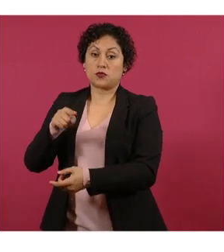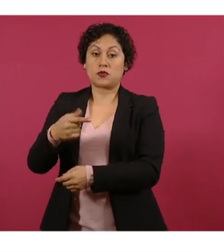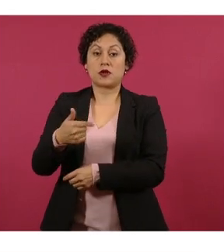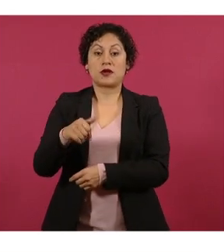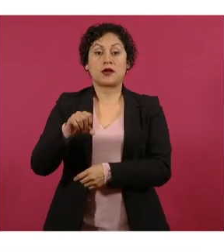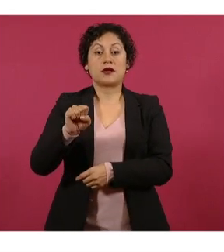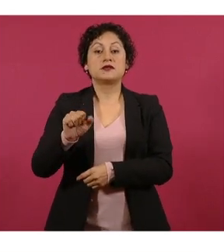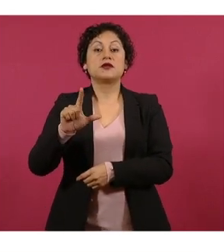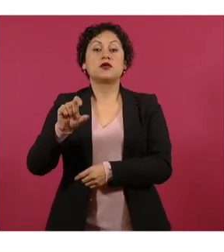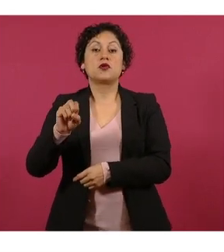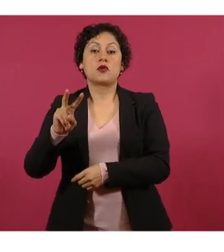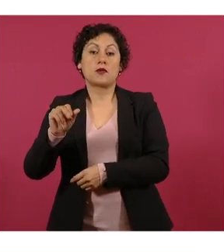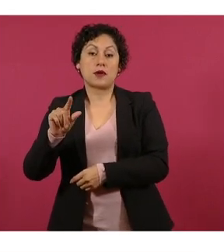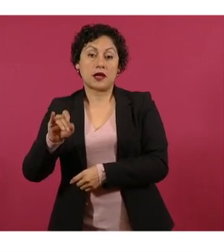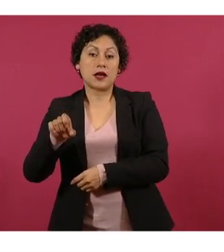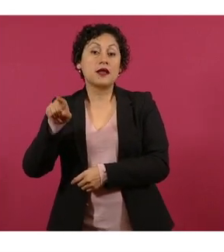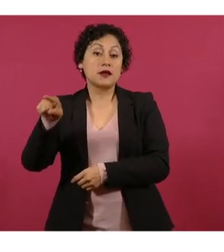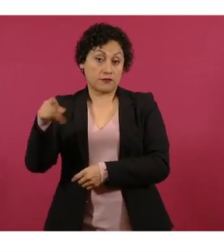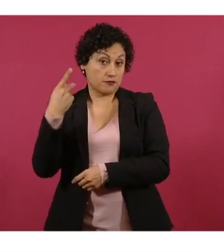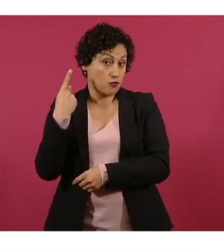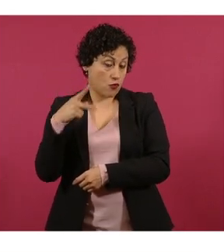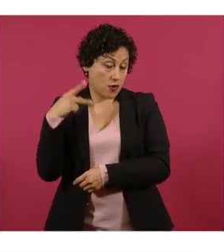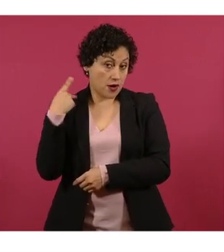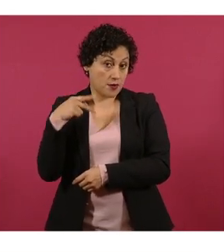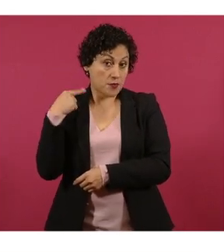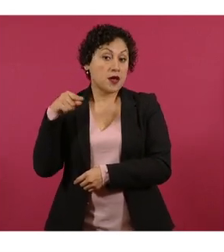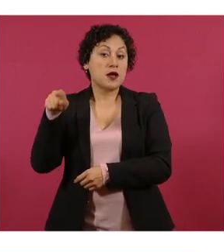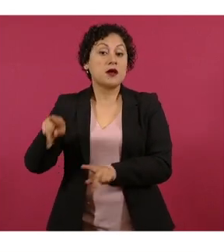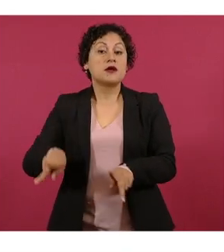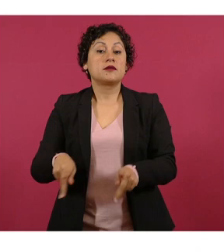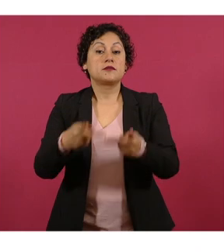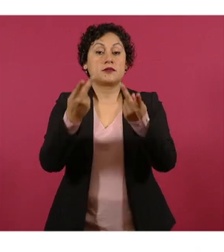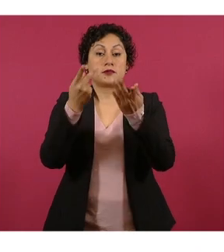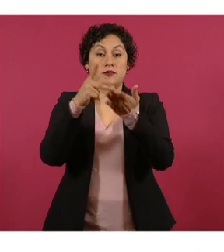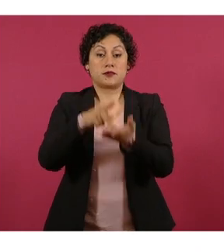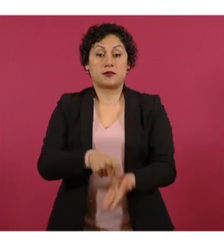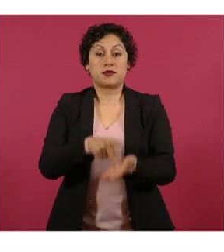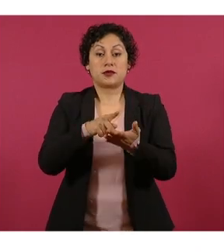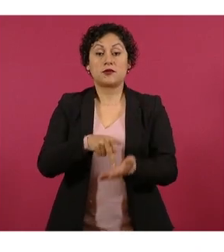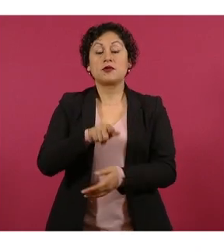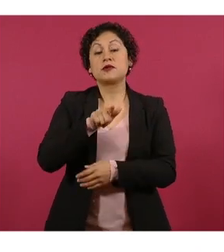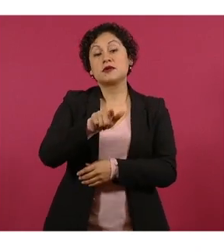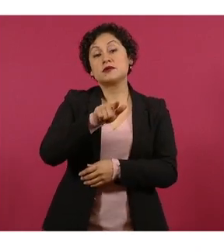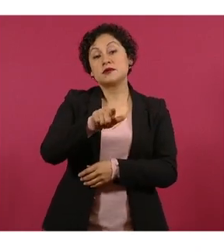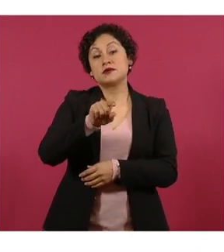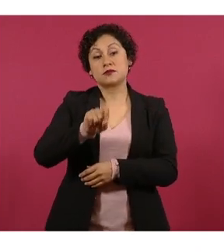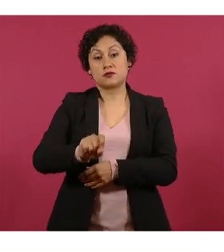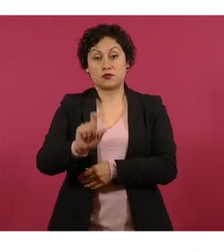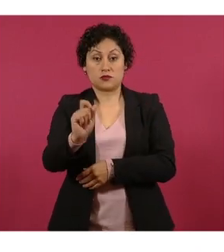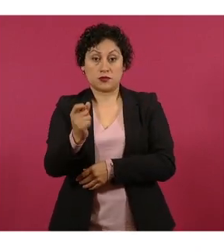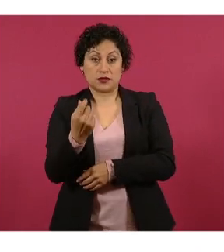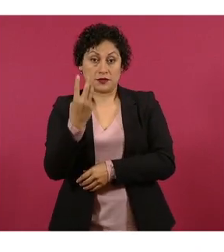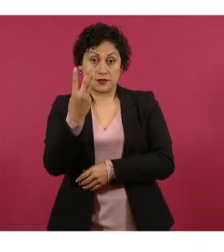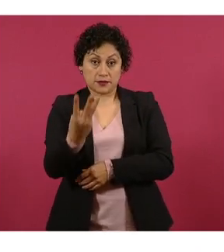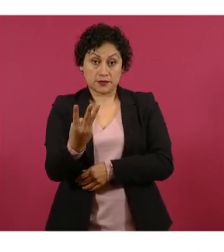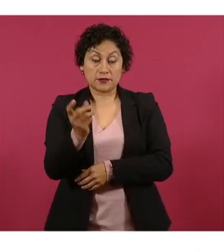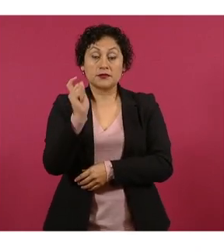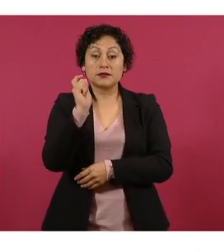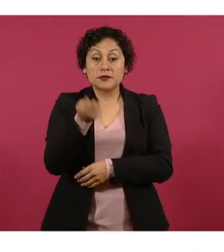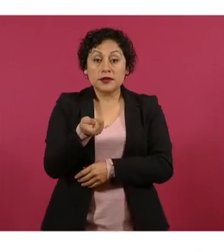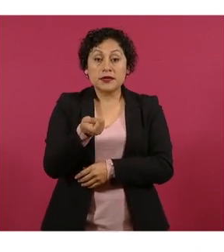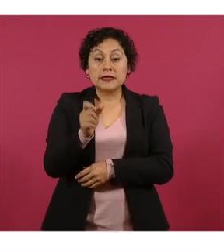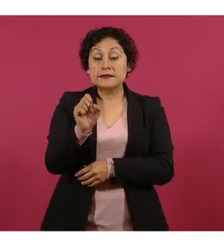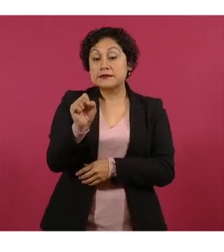en Tehuichingo, Puebla, ofreció el kilogramo en 17 pesos con 23 centavos, esto es